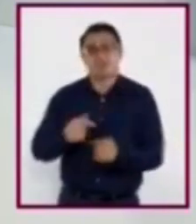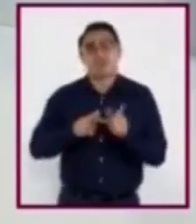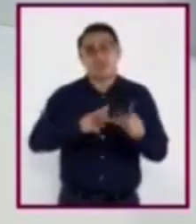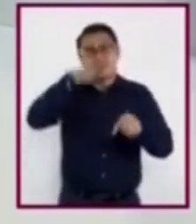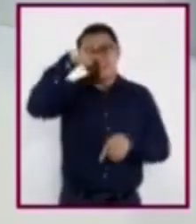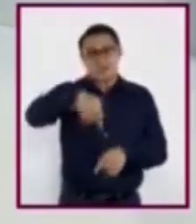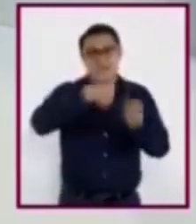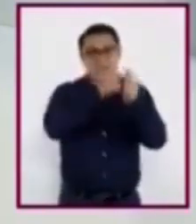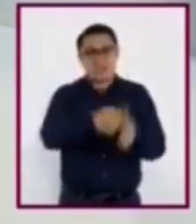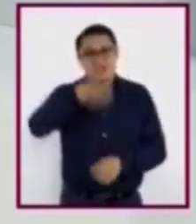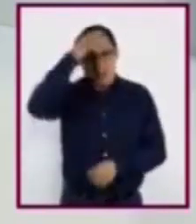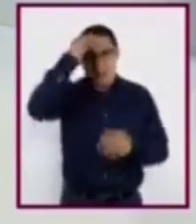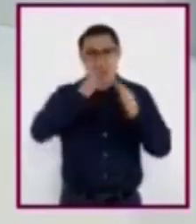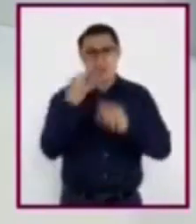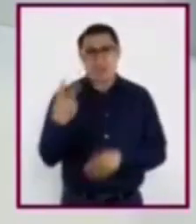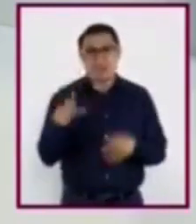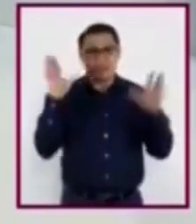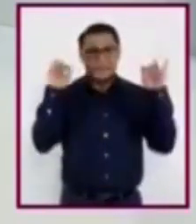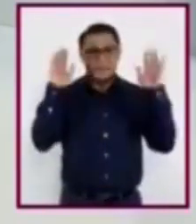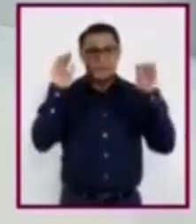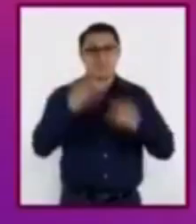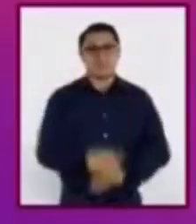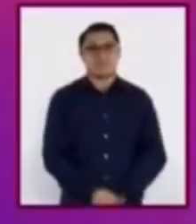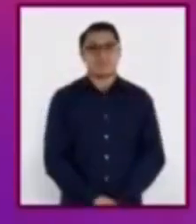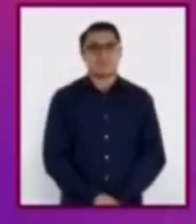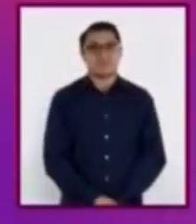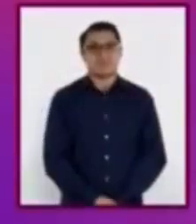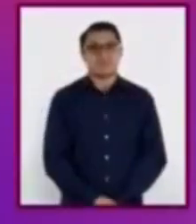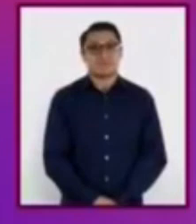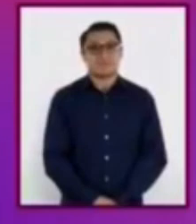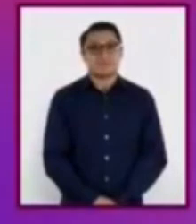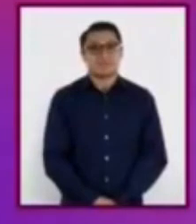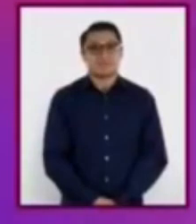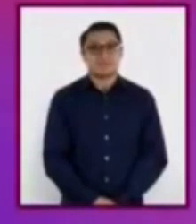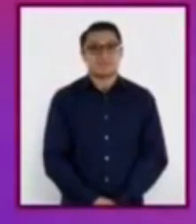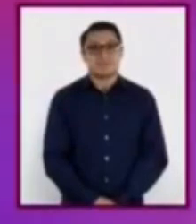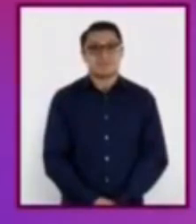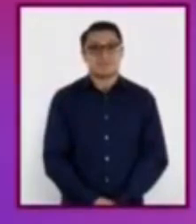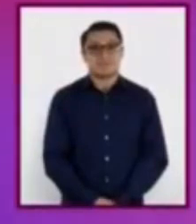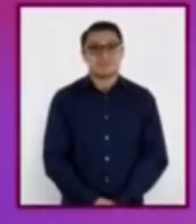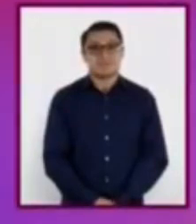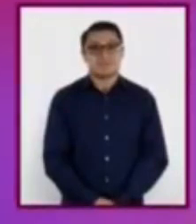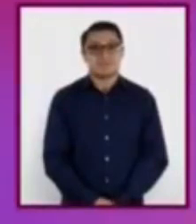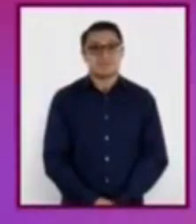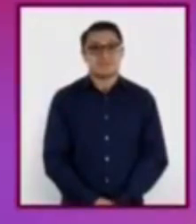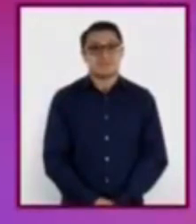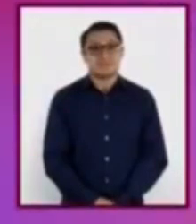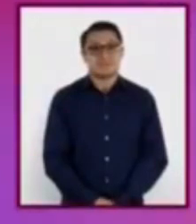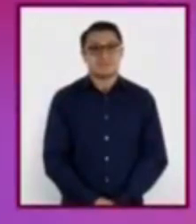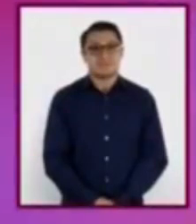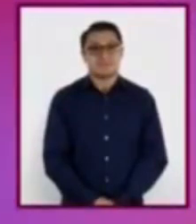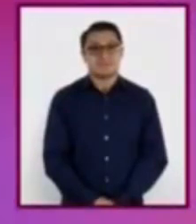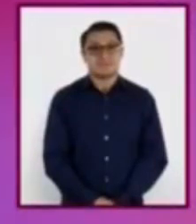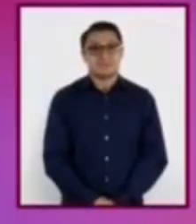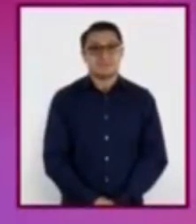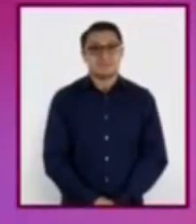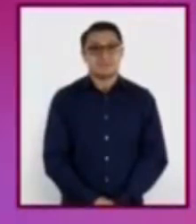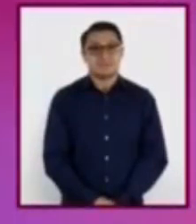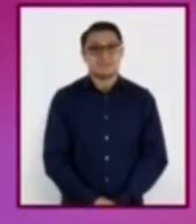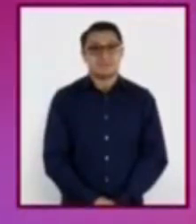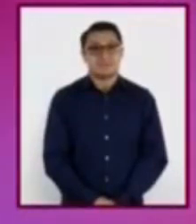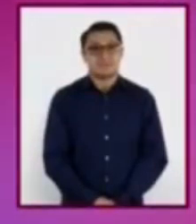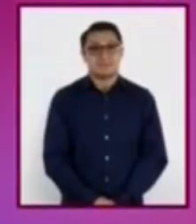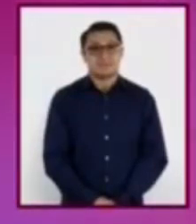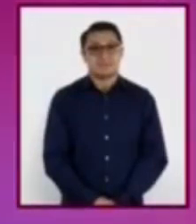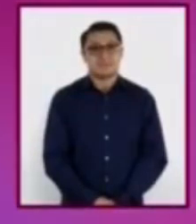Aprende en Casa 2. Hasta la próxima. Si tienes dudas o necesitas ayuda, llama al Centro de Apoyo Pedagógico a